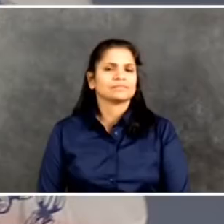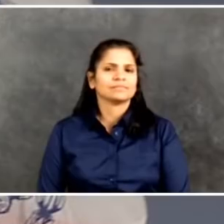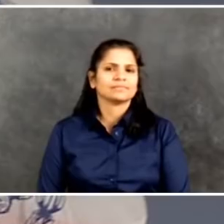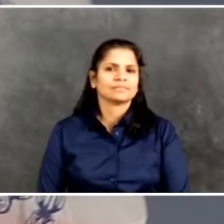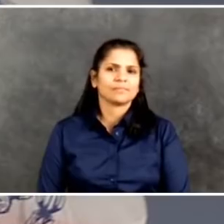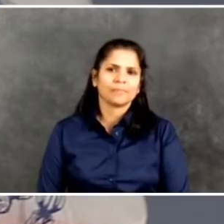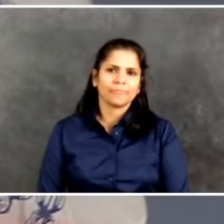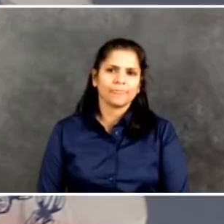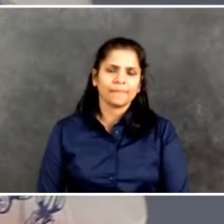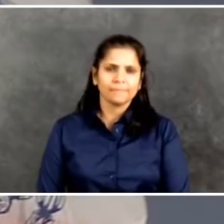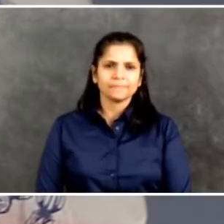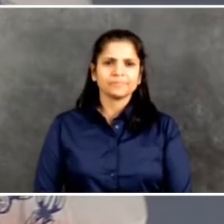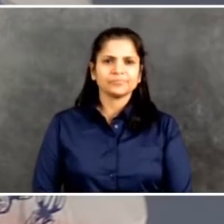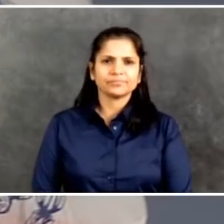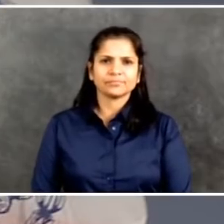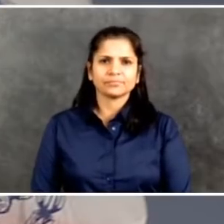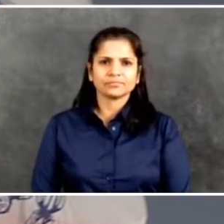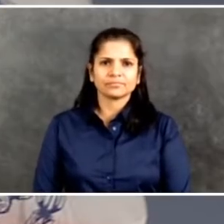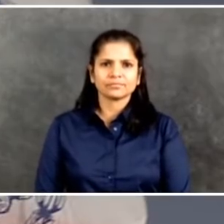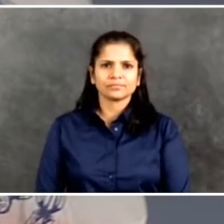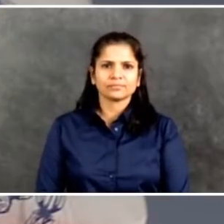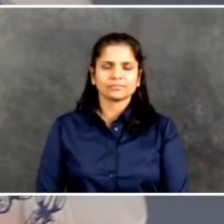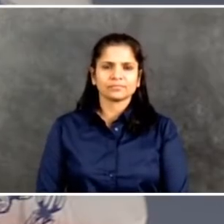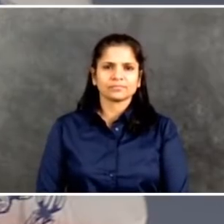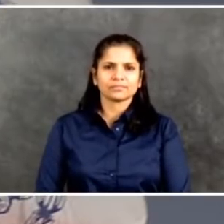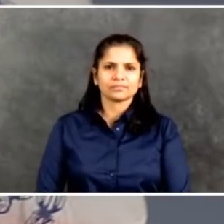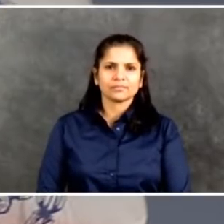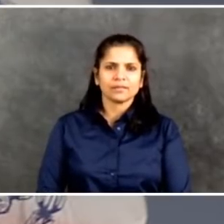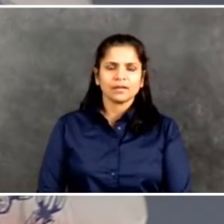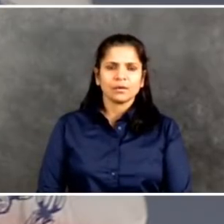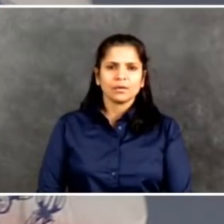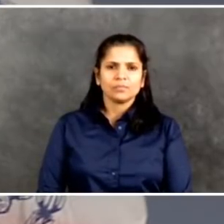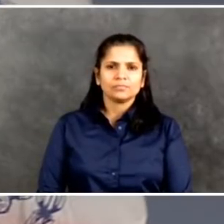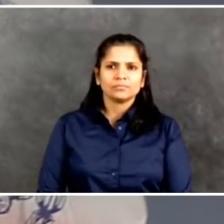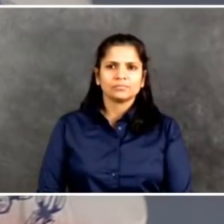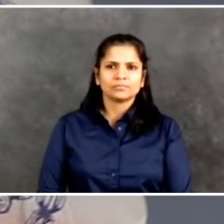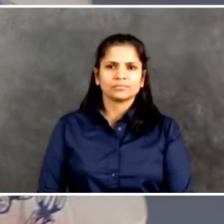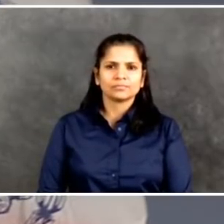Así podemos mantener estos indicadores